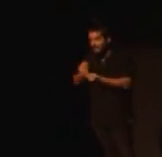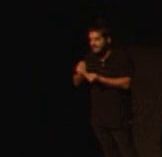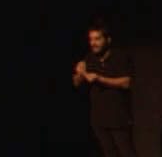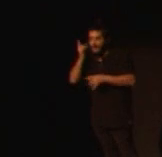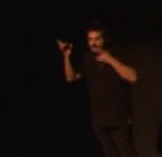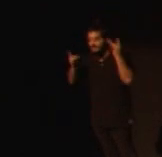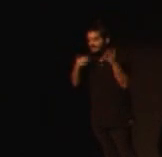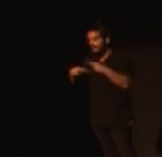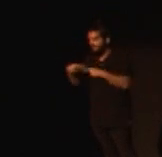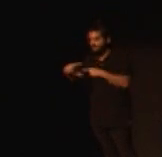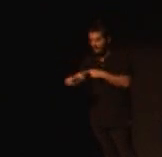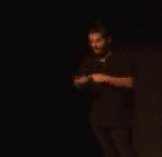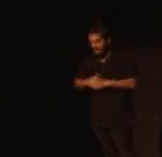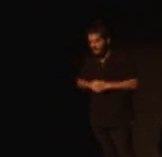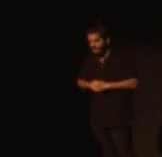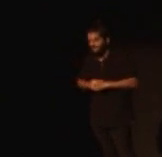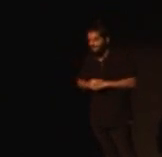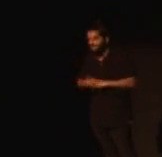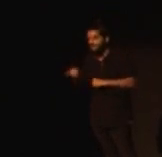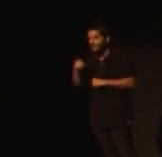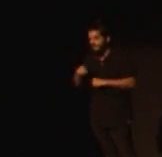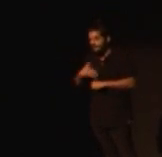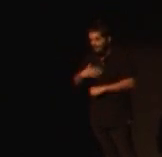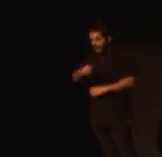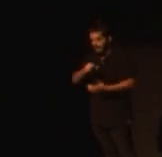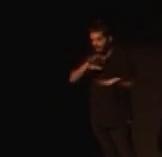además un gran poder transformador